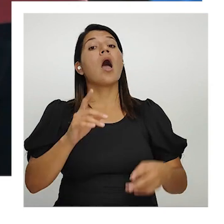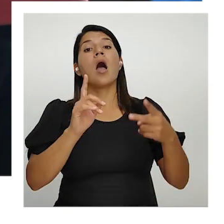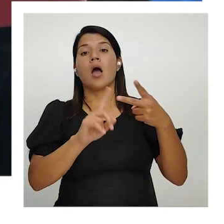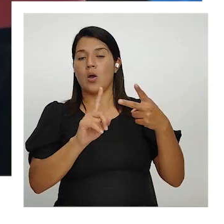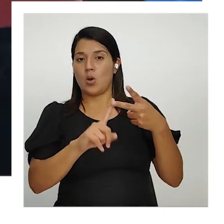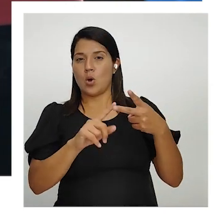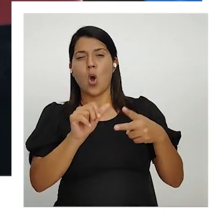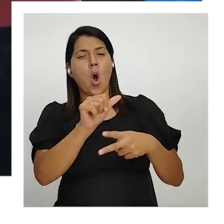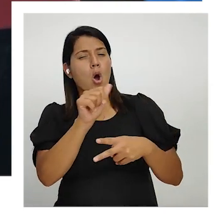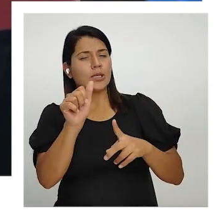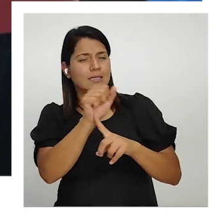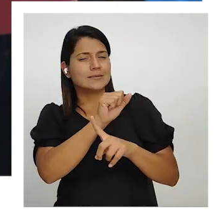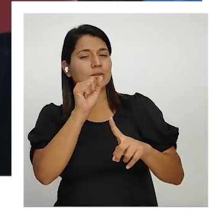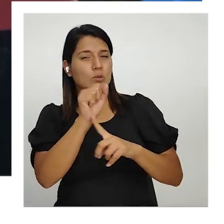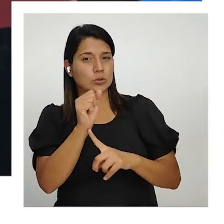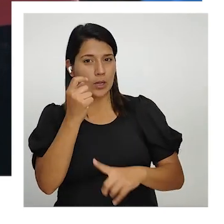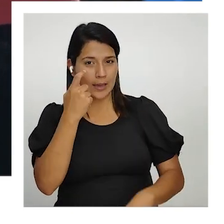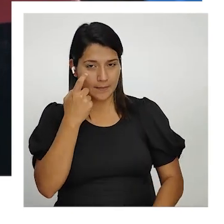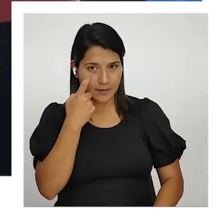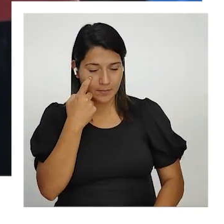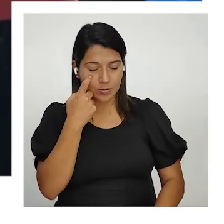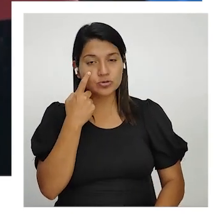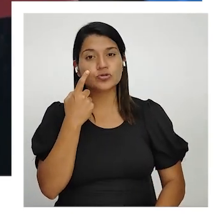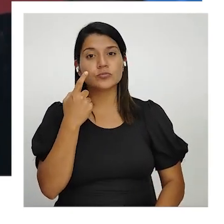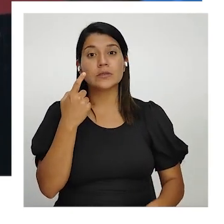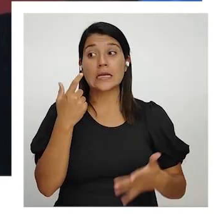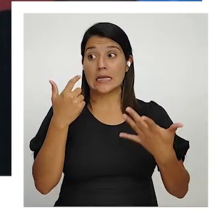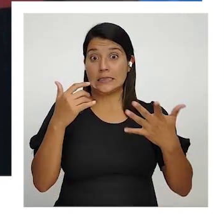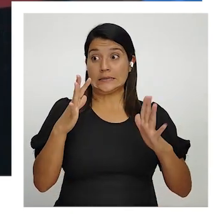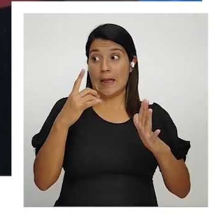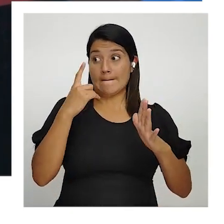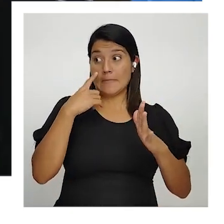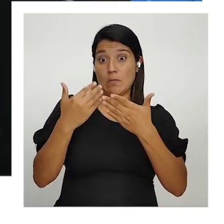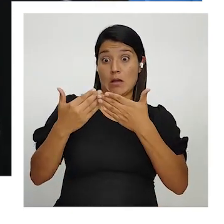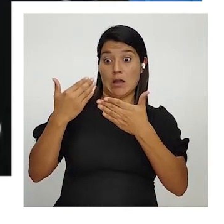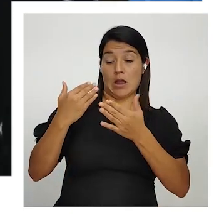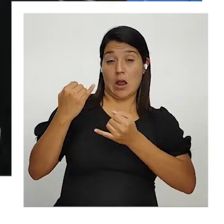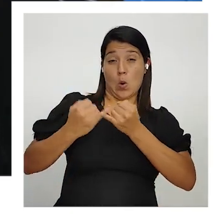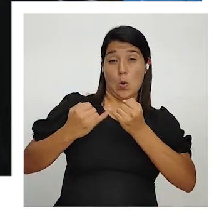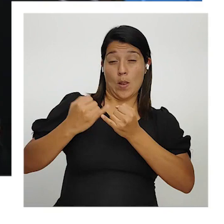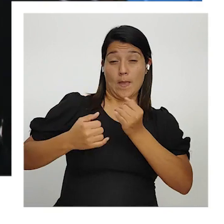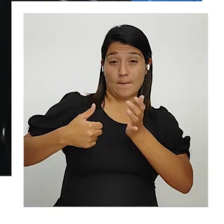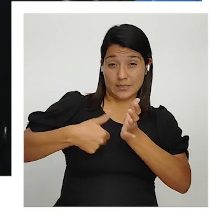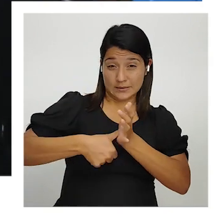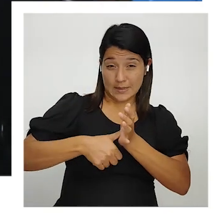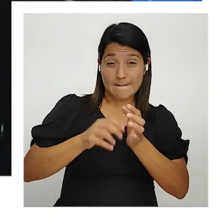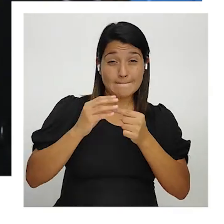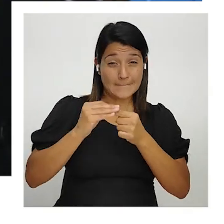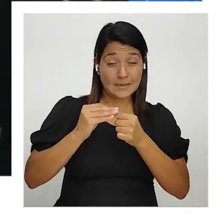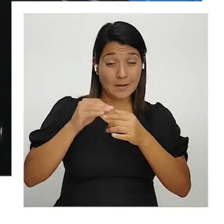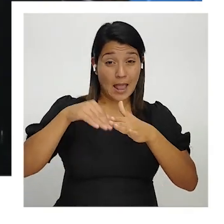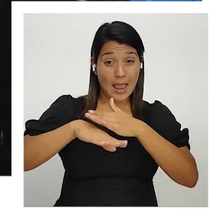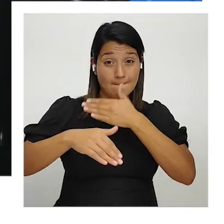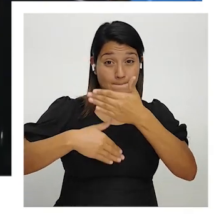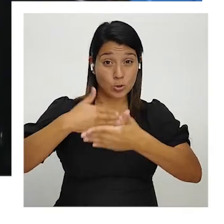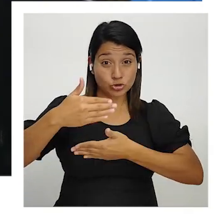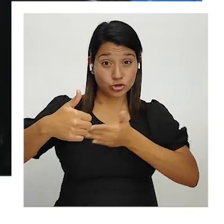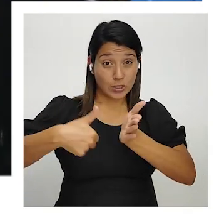vimos? Ha pasado en las últimas elecciones, particularmente en las municipales. Se